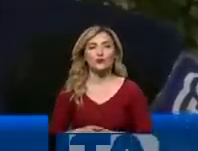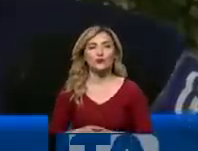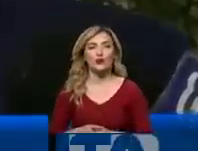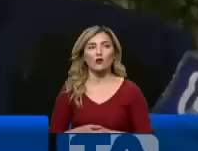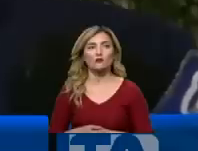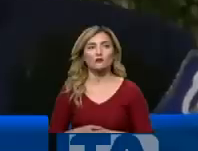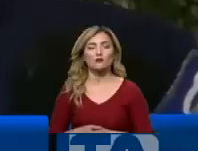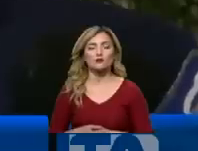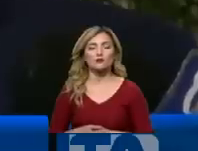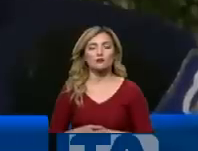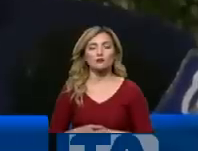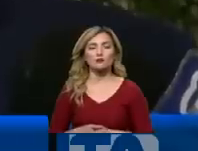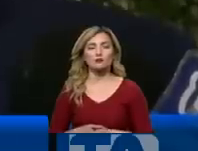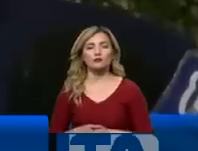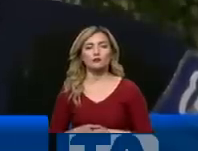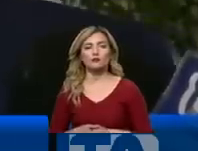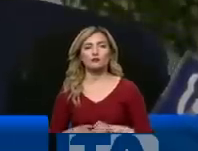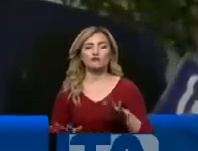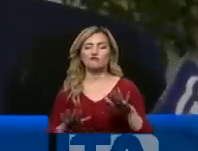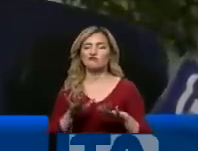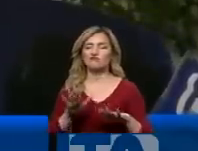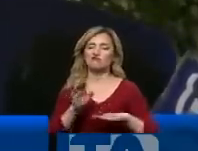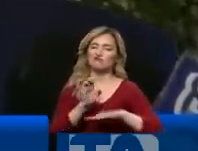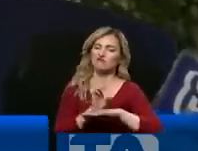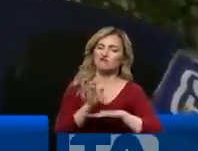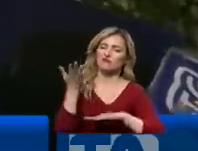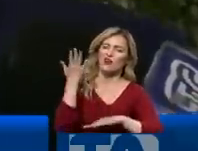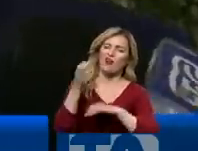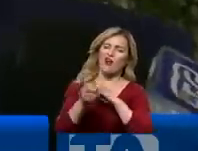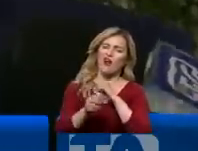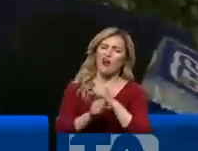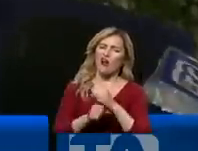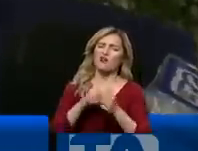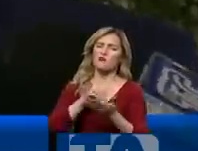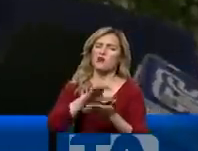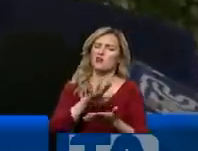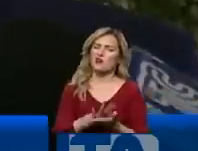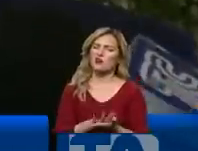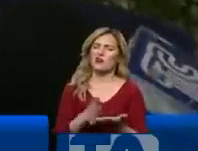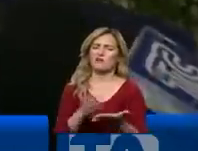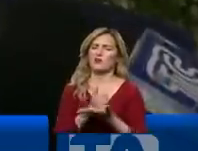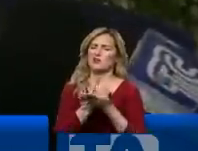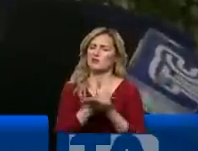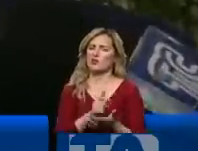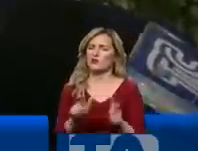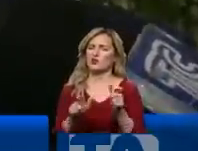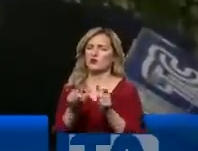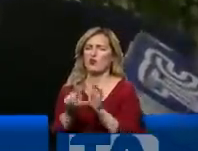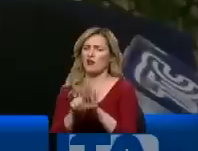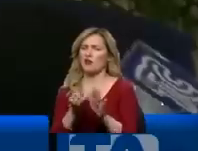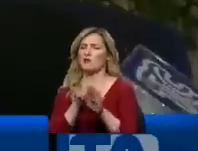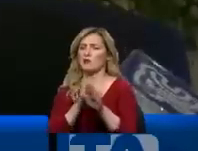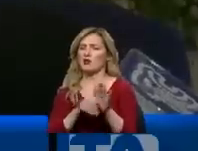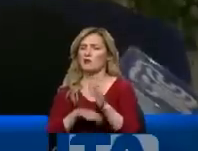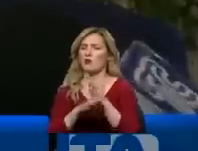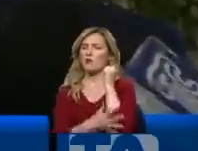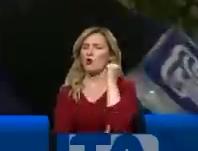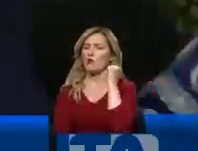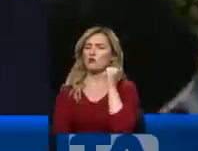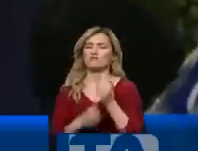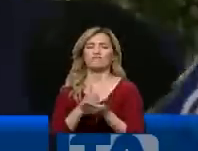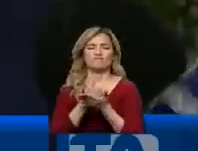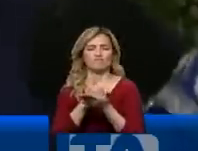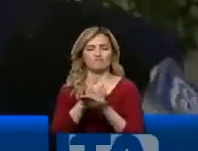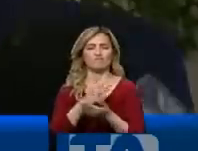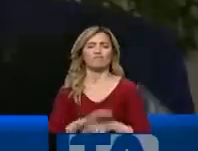que quizás estas políticas que han estado establecidas en el Ecuador ya por mucho tiempo no estaban beneficiando a quienes más los necesitan, y por